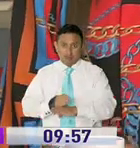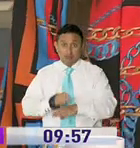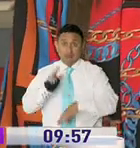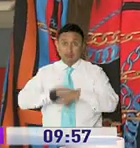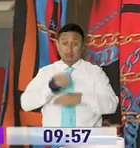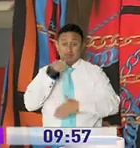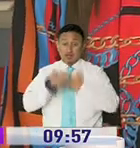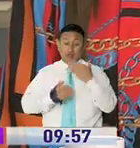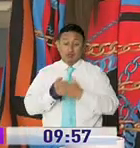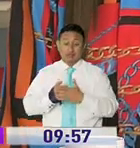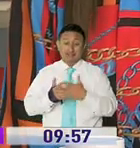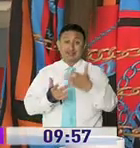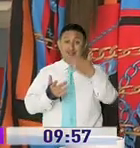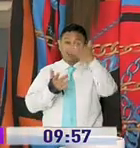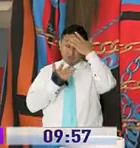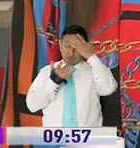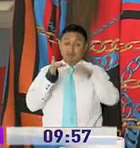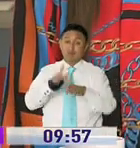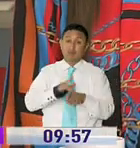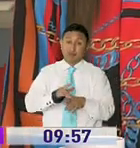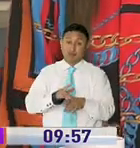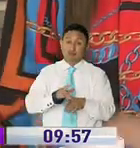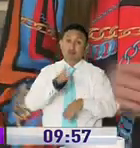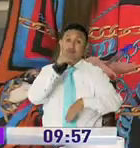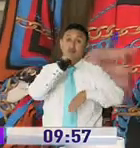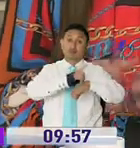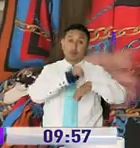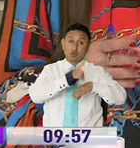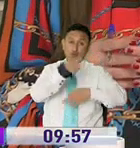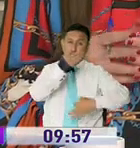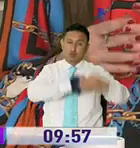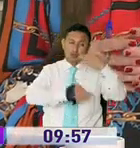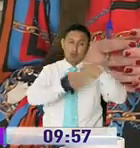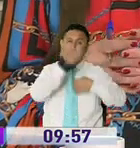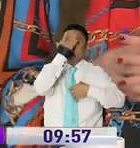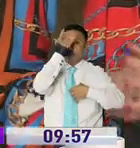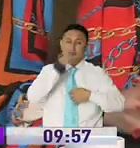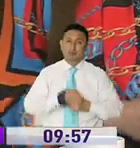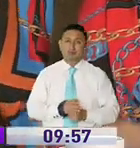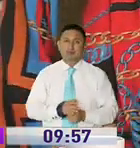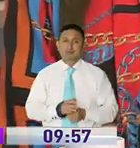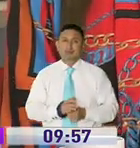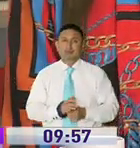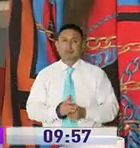pueden tener ciertos riesgos. Médicos nos explican el porqué.